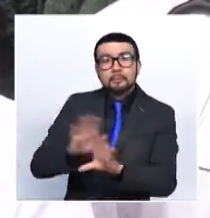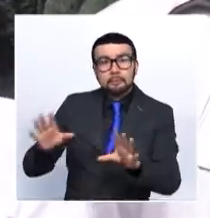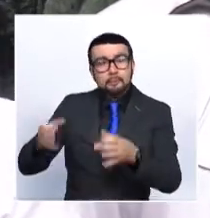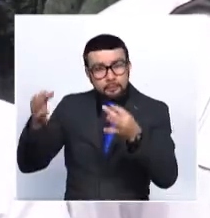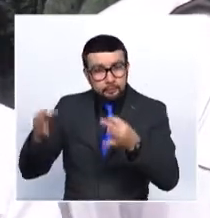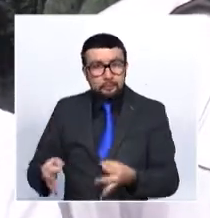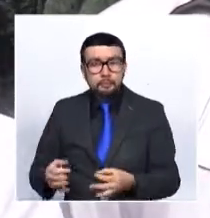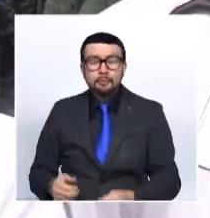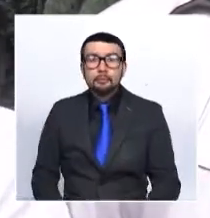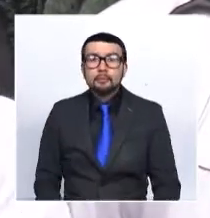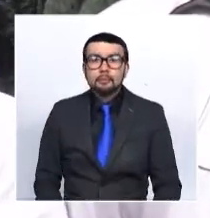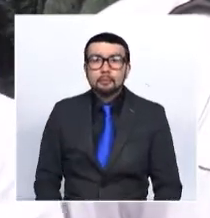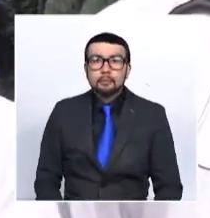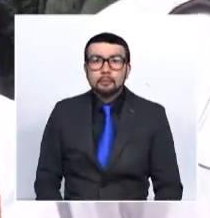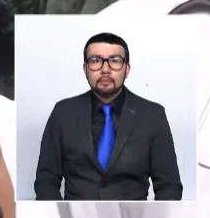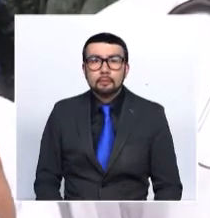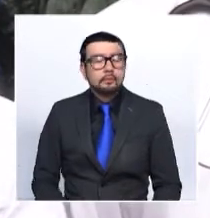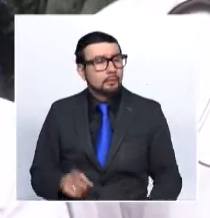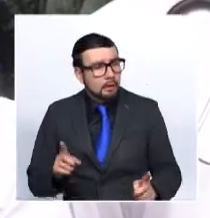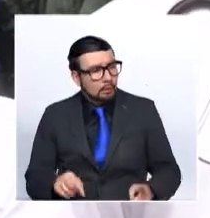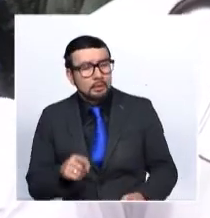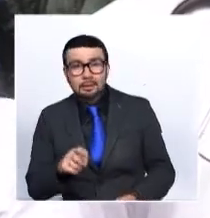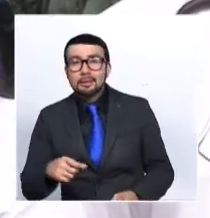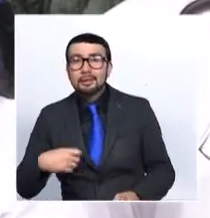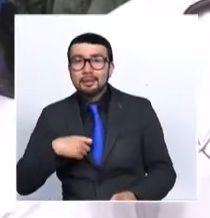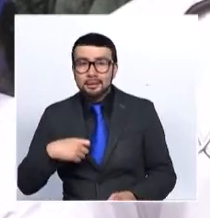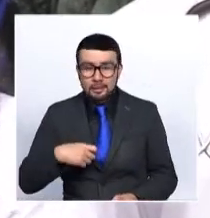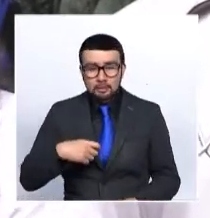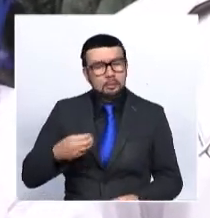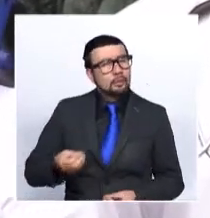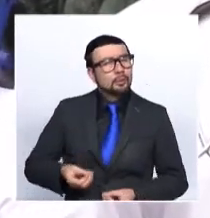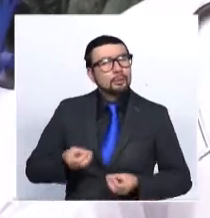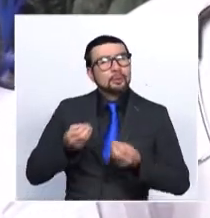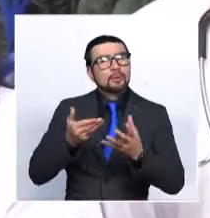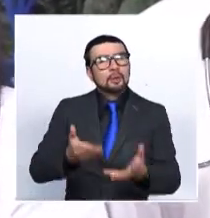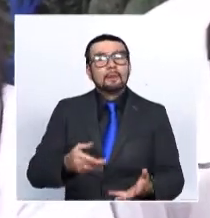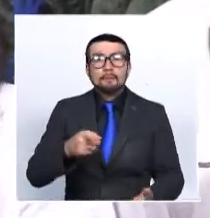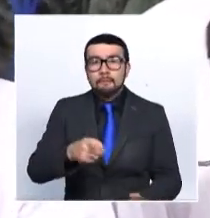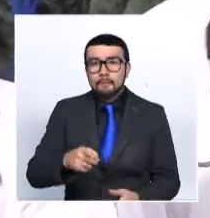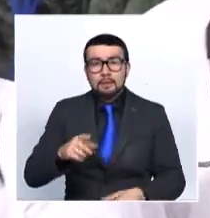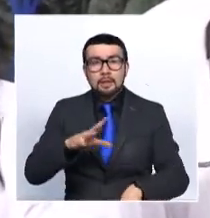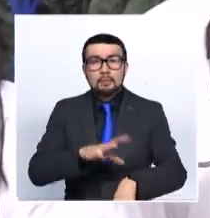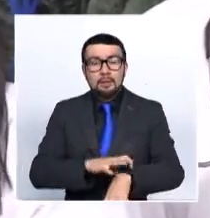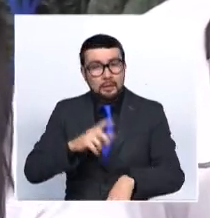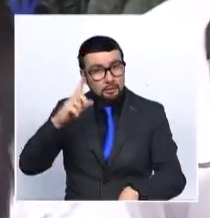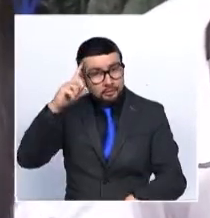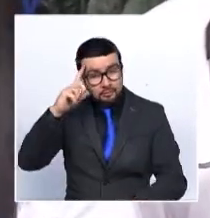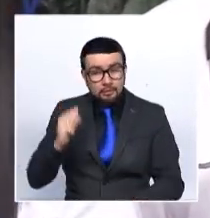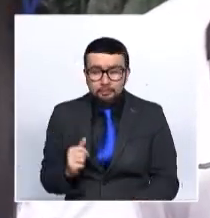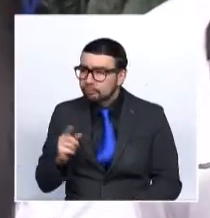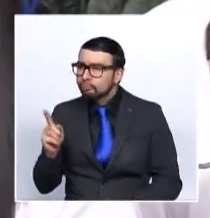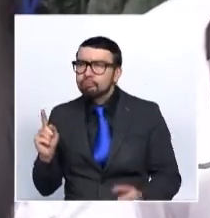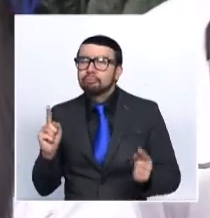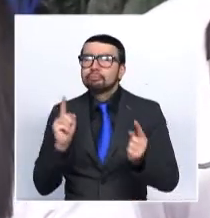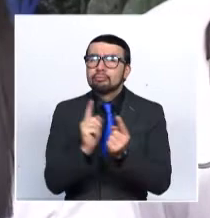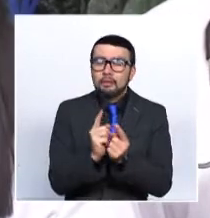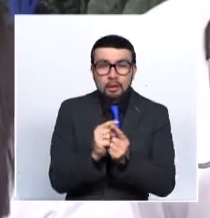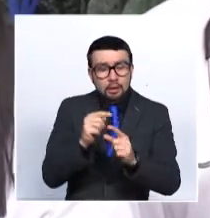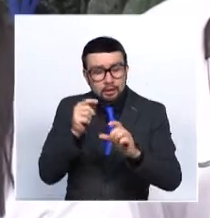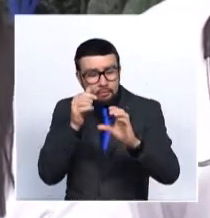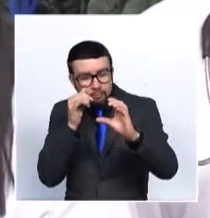al día. ¿Y el ginecológico? También manejamos el paquete ginecológico. En este viene citología,